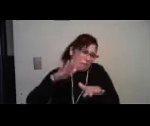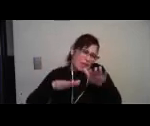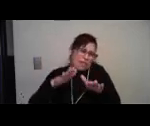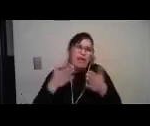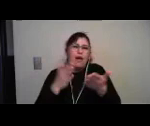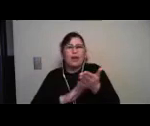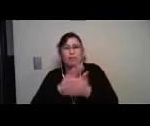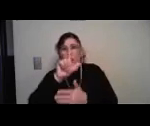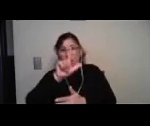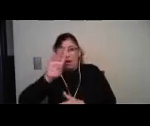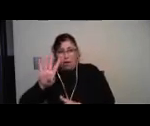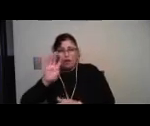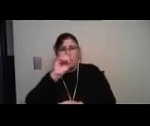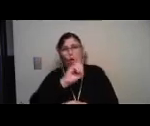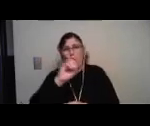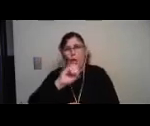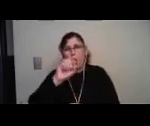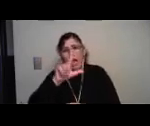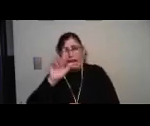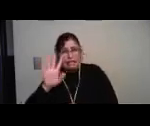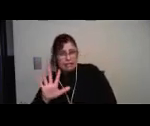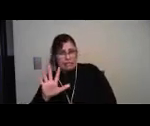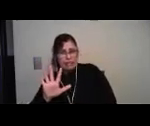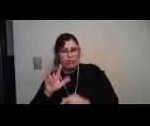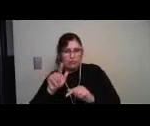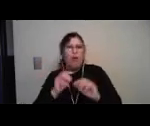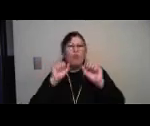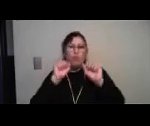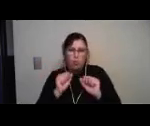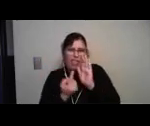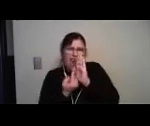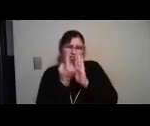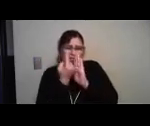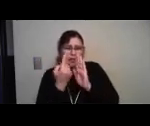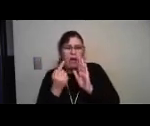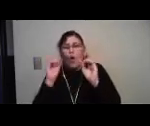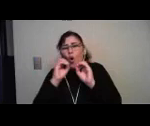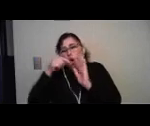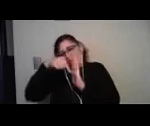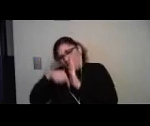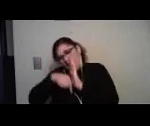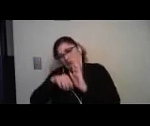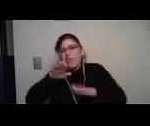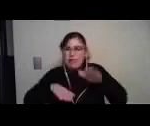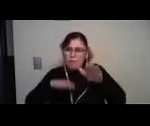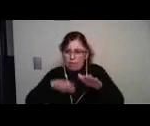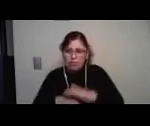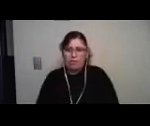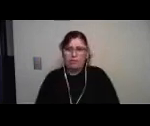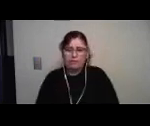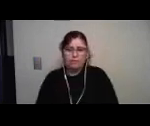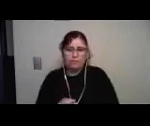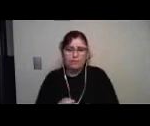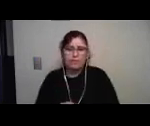un poco más alta, o si va a ser S1 o S2 va a ser un poco más baja, de acuerdo a la topografía,